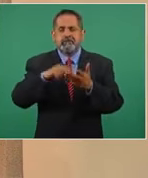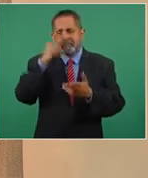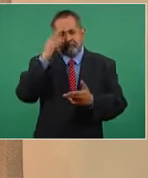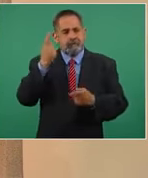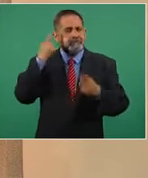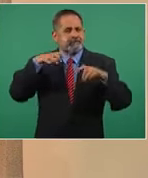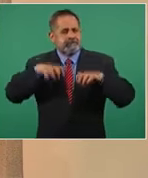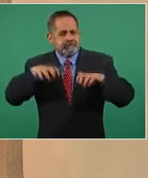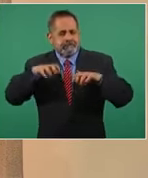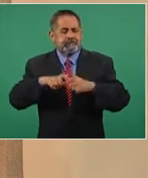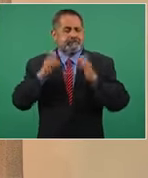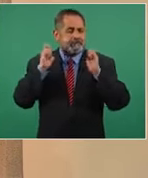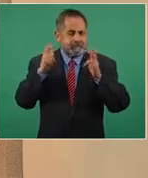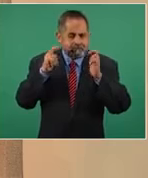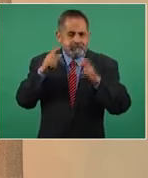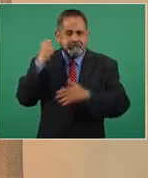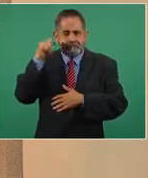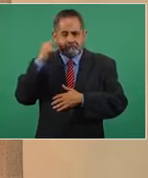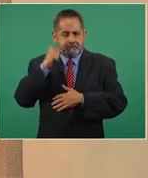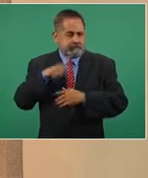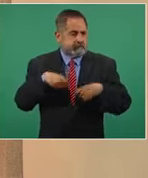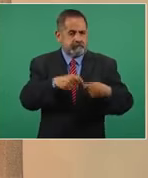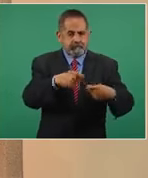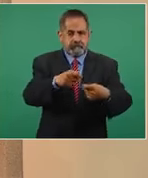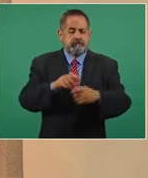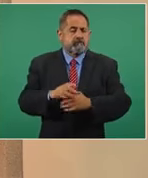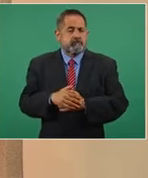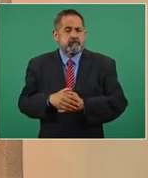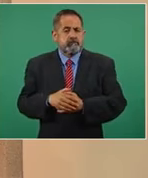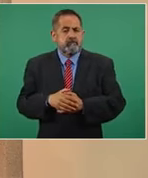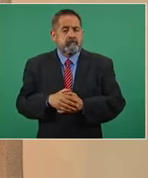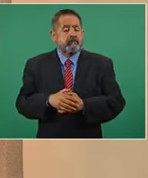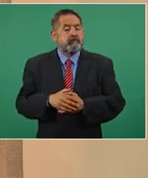de Chiapas y Tabasco, ahorita lo mantenemos